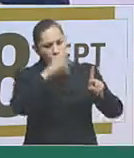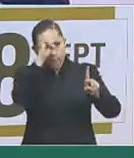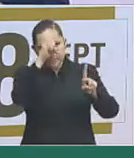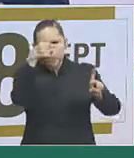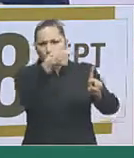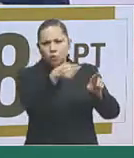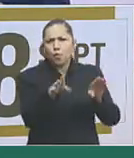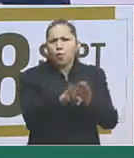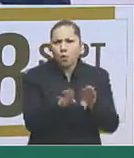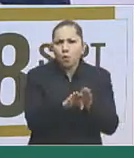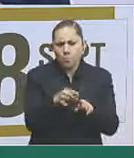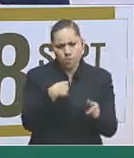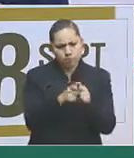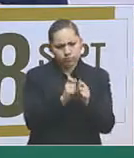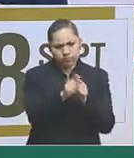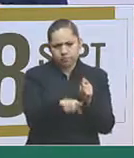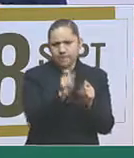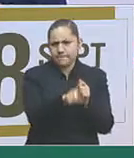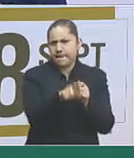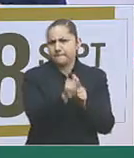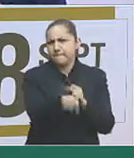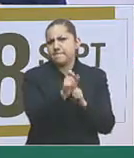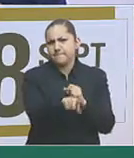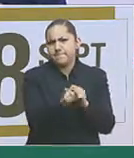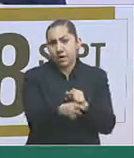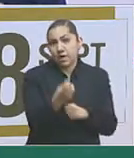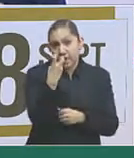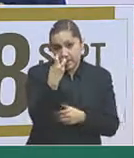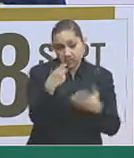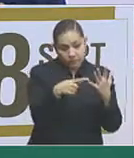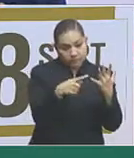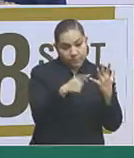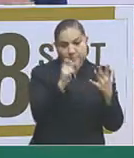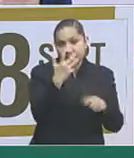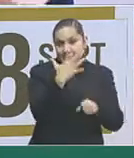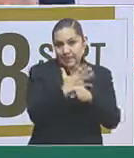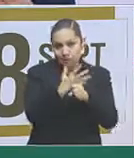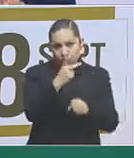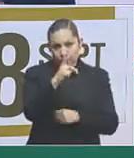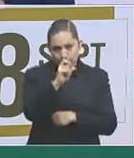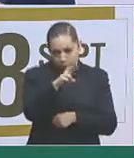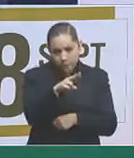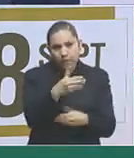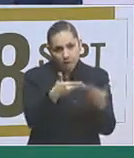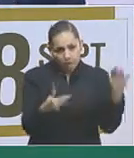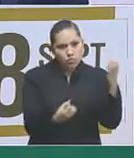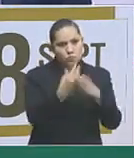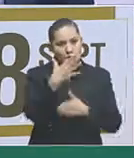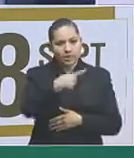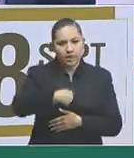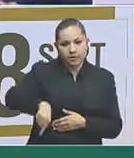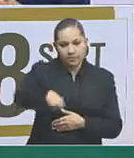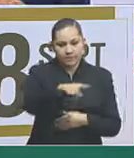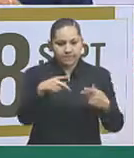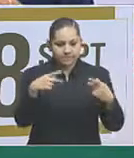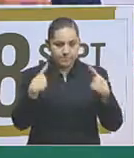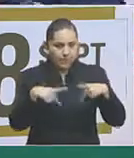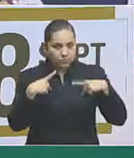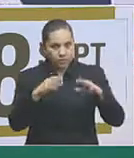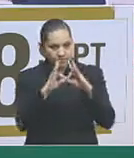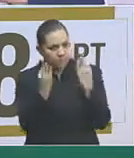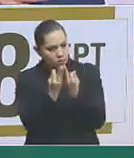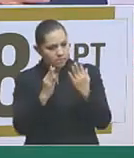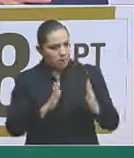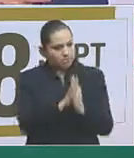a granel el quinto poder pareciera ser este nuevo activismo ciudadano habilitado por las nuevas tecnologías